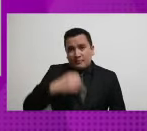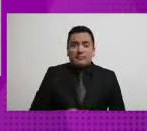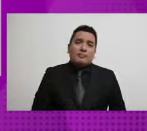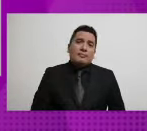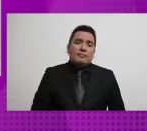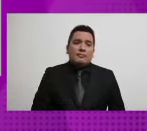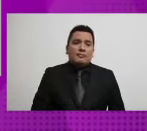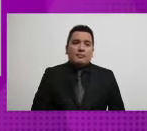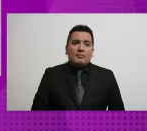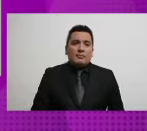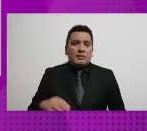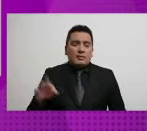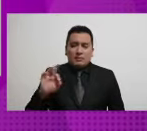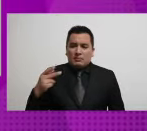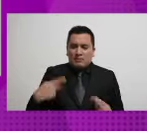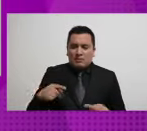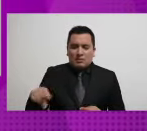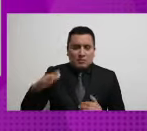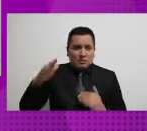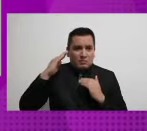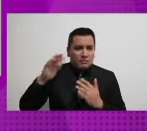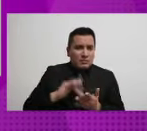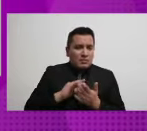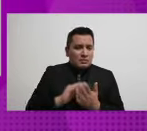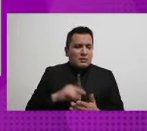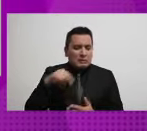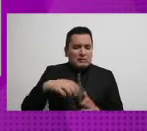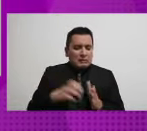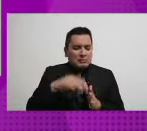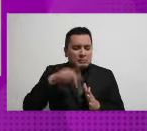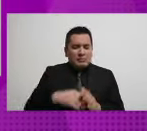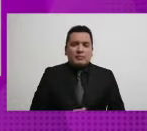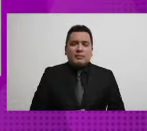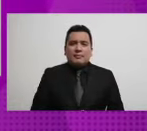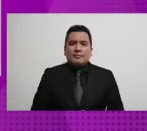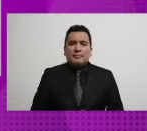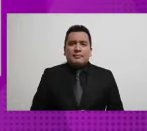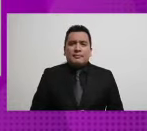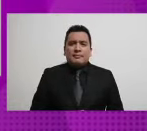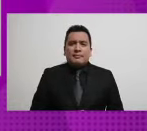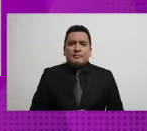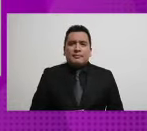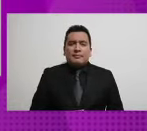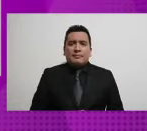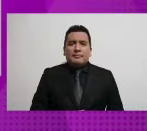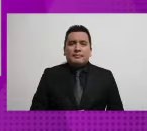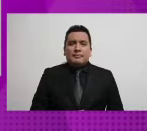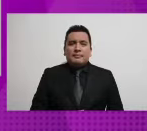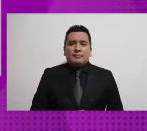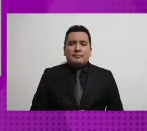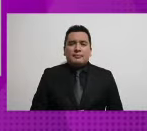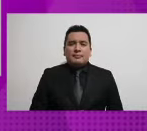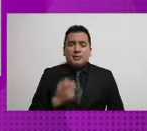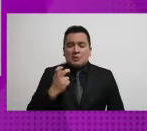si el adulto mayor apoya en esta elección, pues